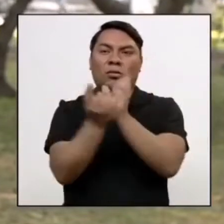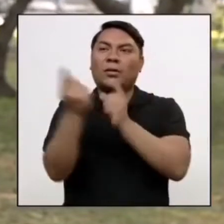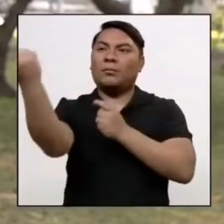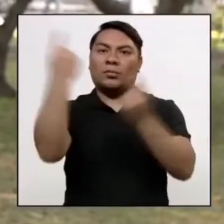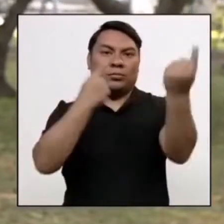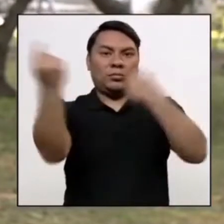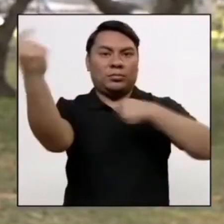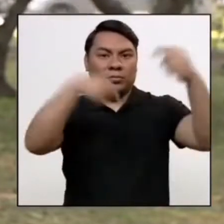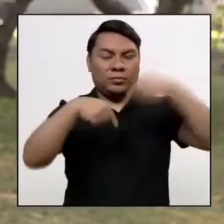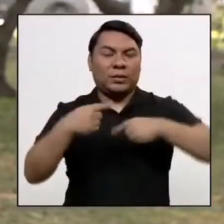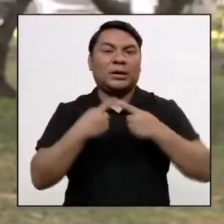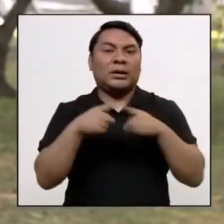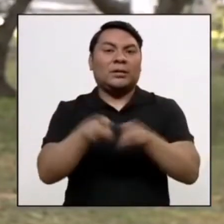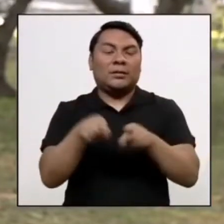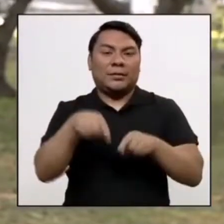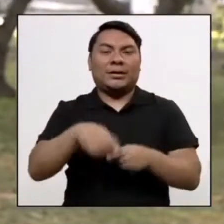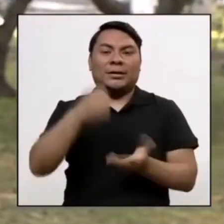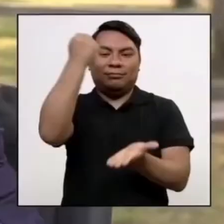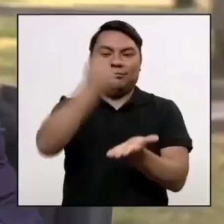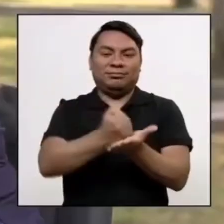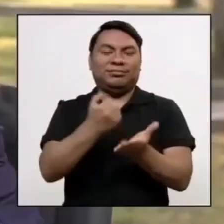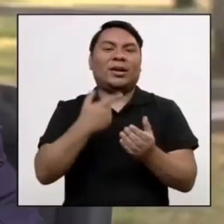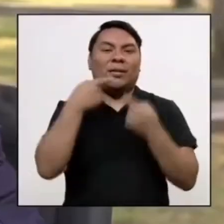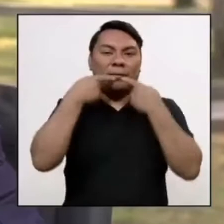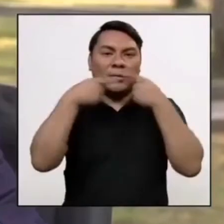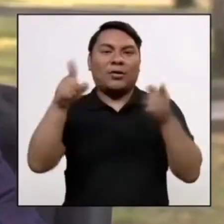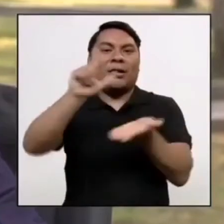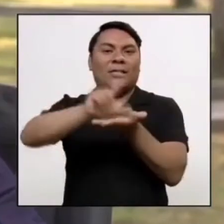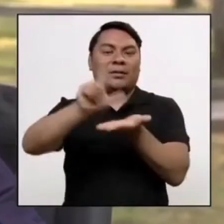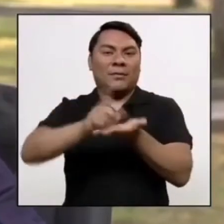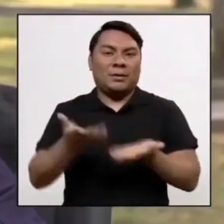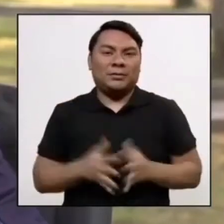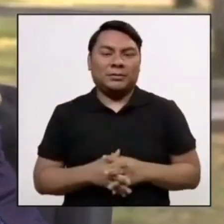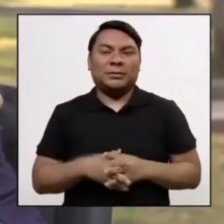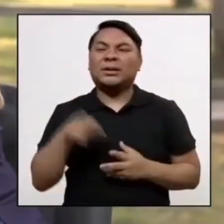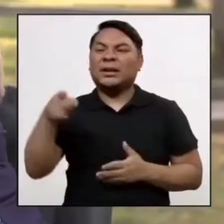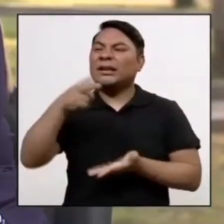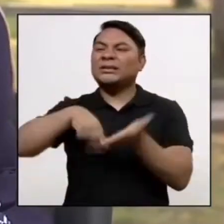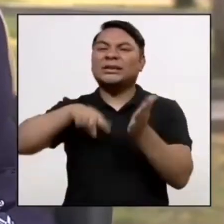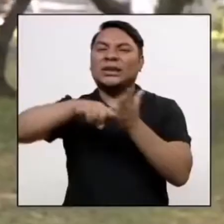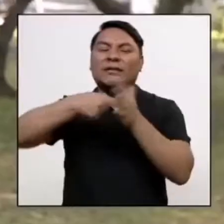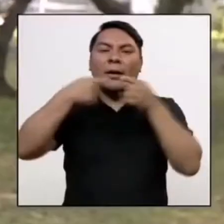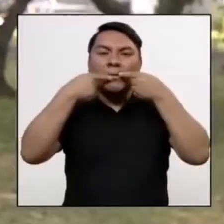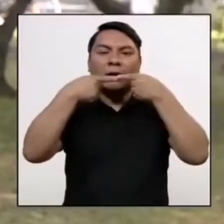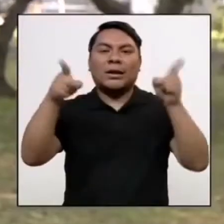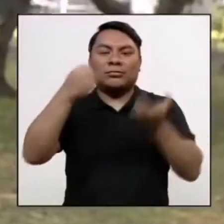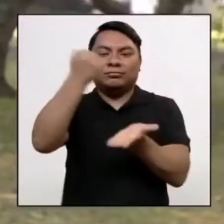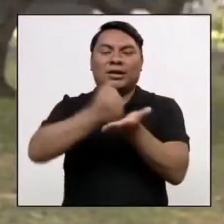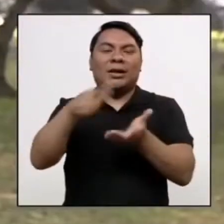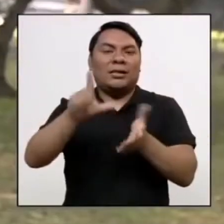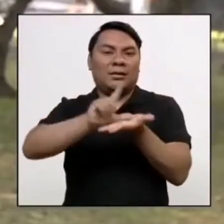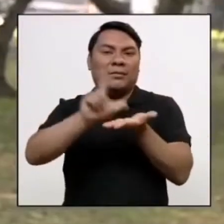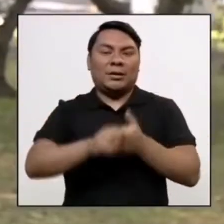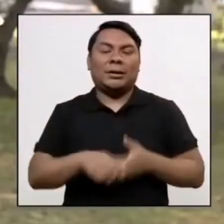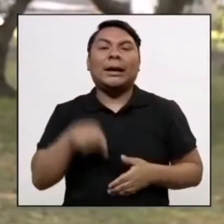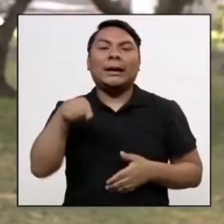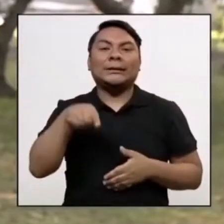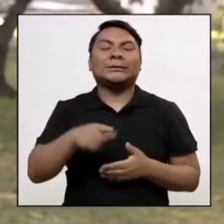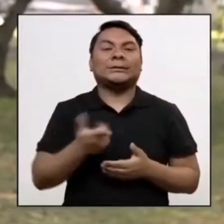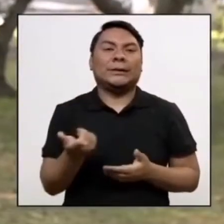hemos concluido justamente con esta Declaración de Lima. Cuéntanos un poco acerca de qué es la Declaración de Lima. La Declaración de Lima es un